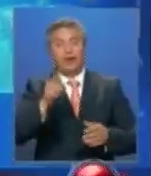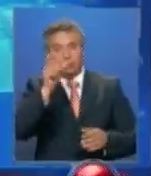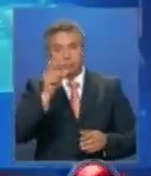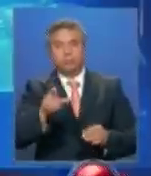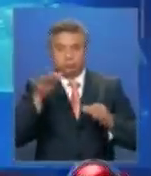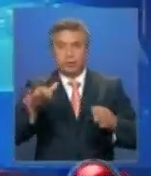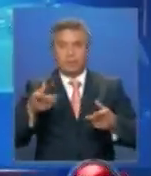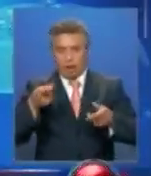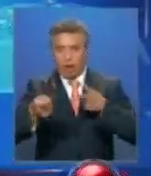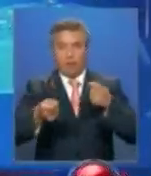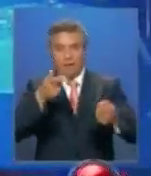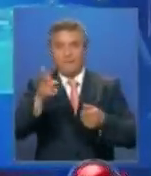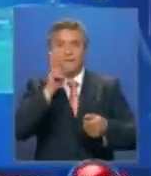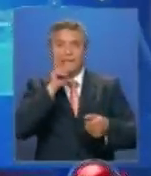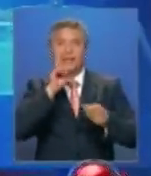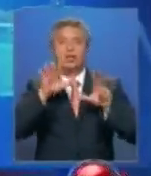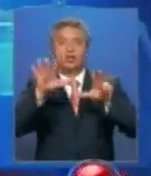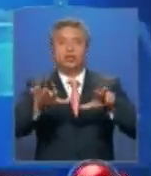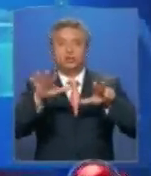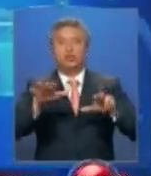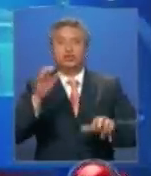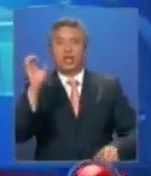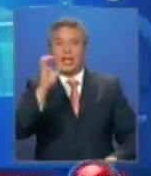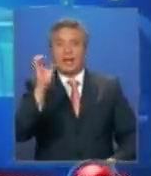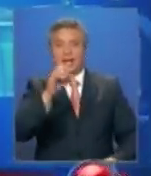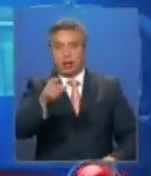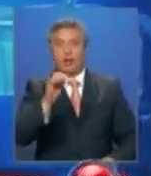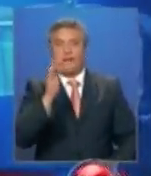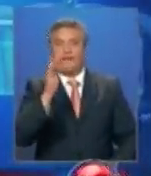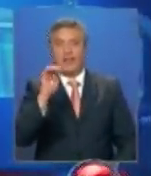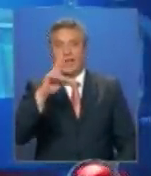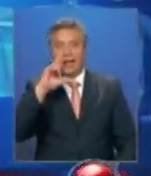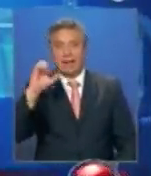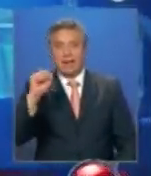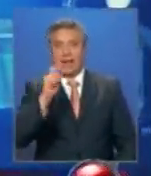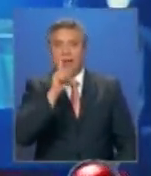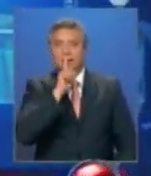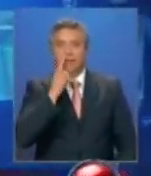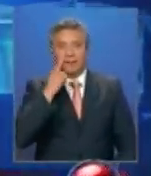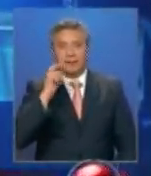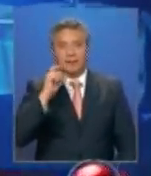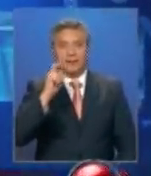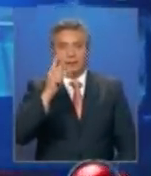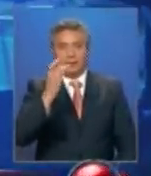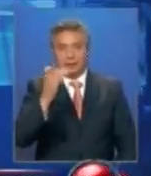desde este viernes 18 de enero en sistema Feria Ticket.